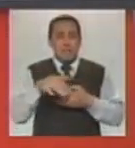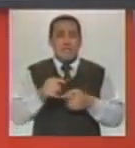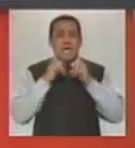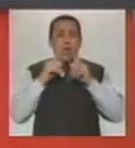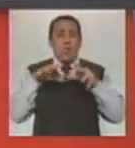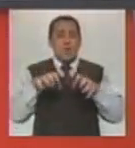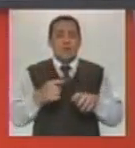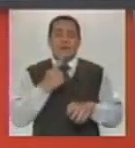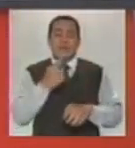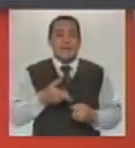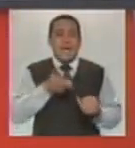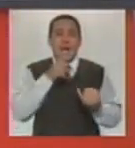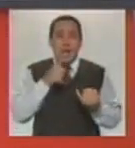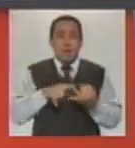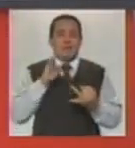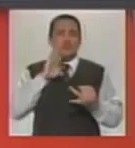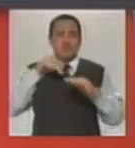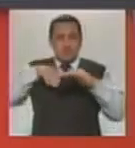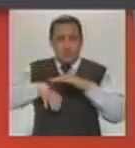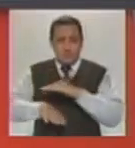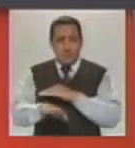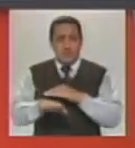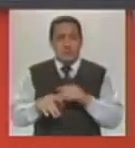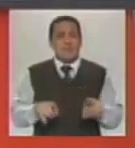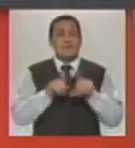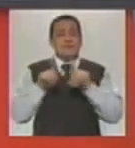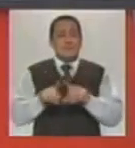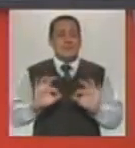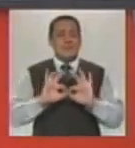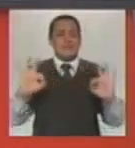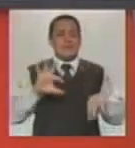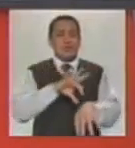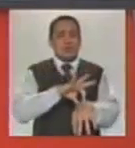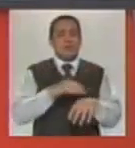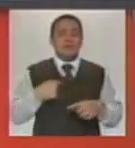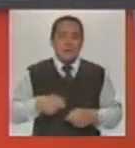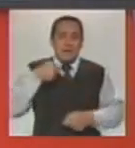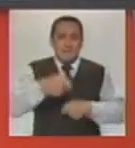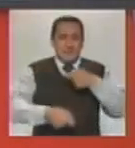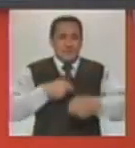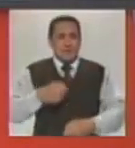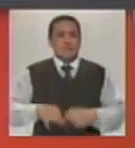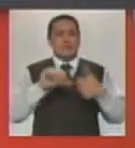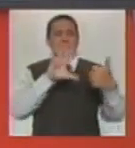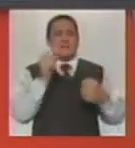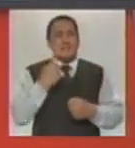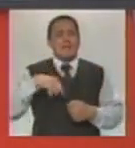básicamente agua y desagüe, saneamiento básico, en el cual nosotros estamos invirtiendo más de 60 millones